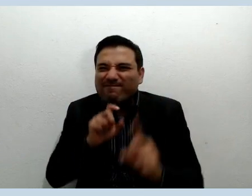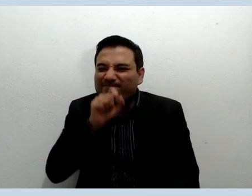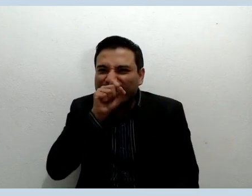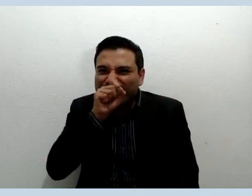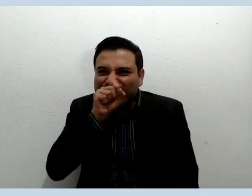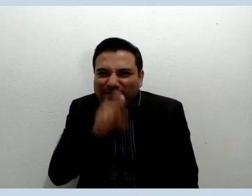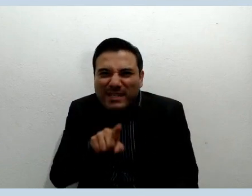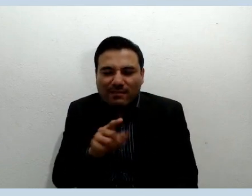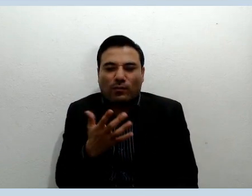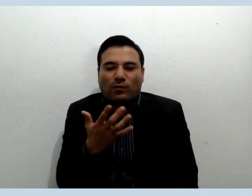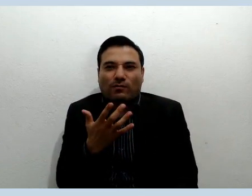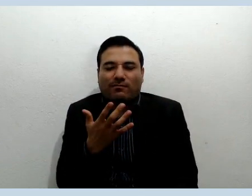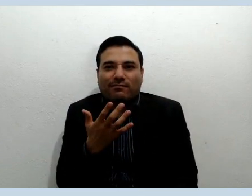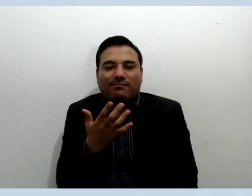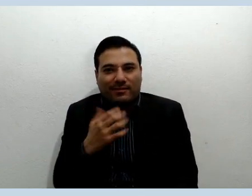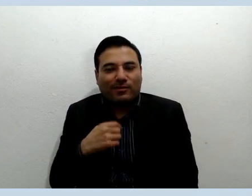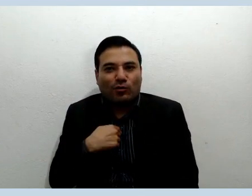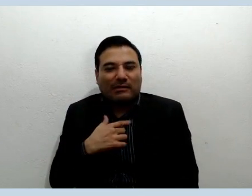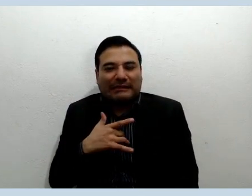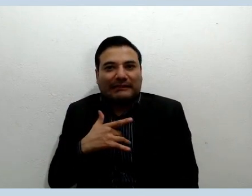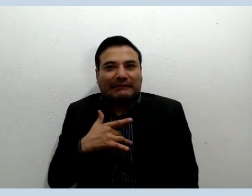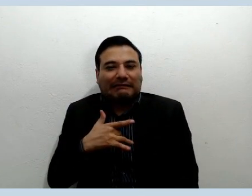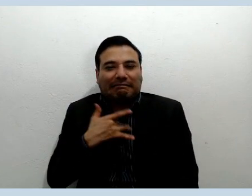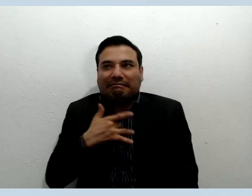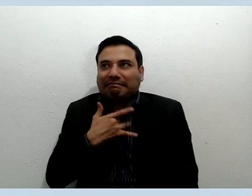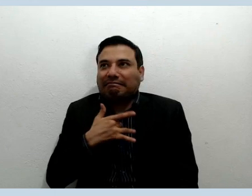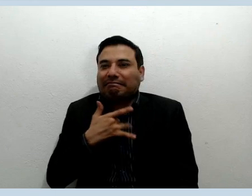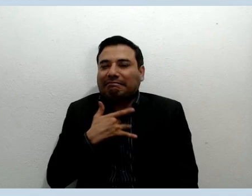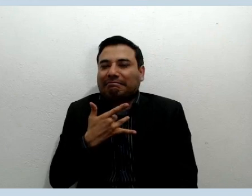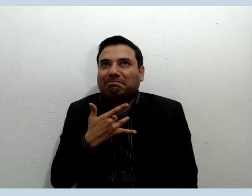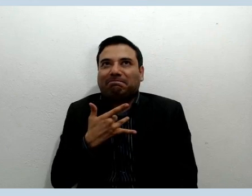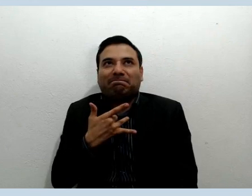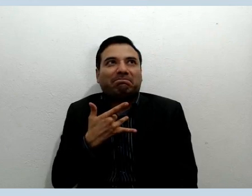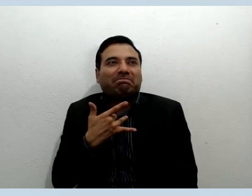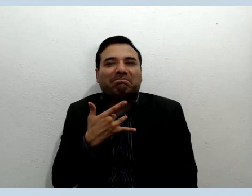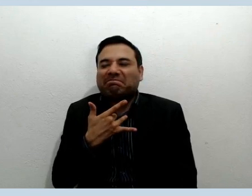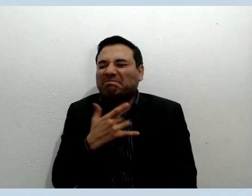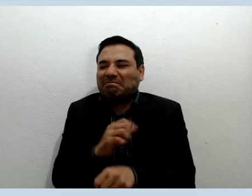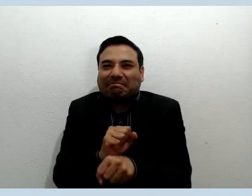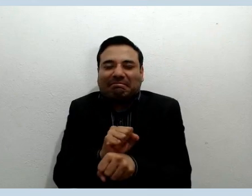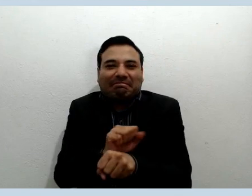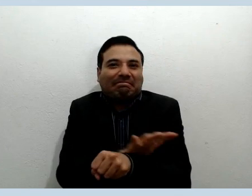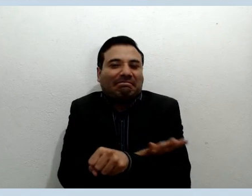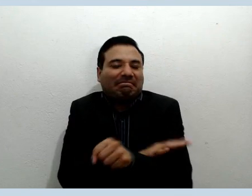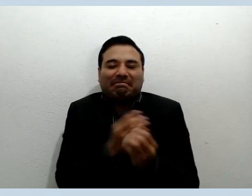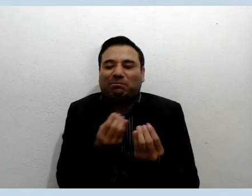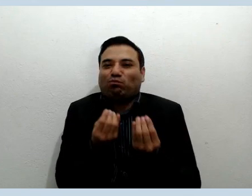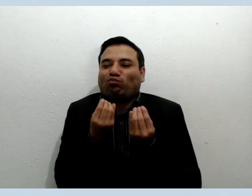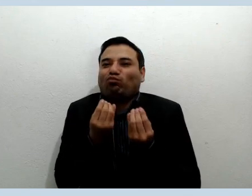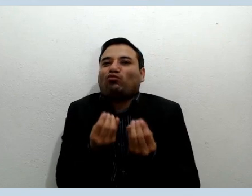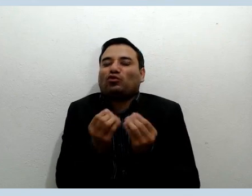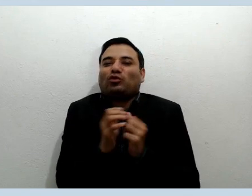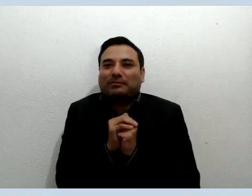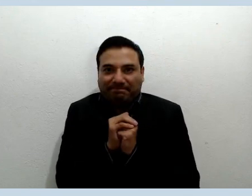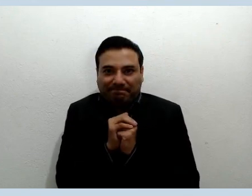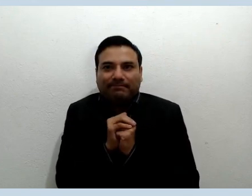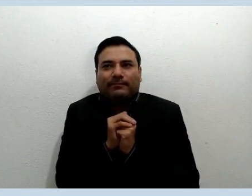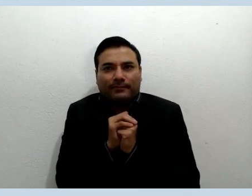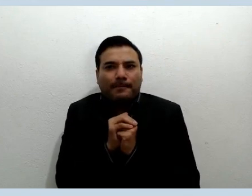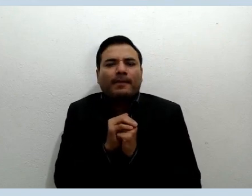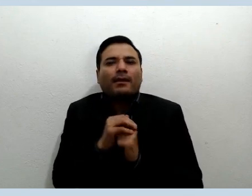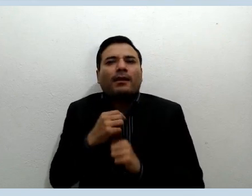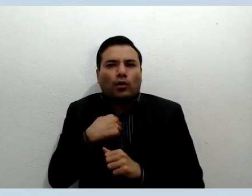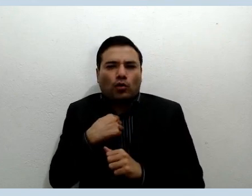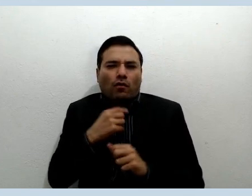inquietaba siento que para mí físicamente fue algo muy emotivo Porque además yo estuve en la muestra nacional